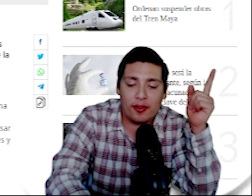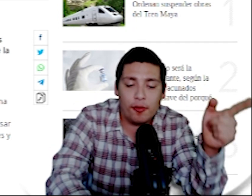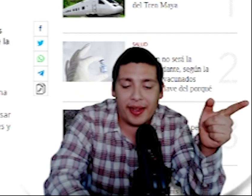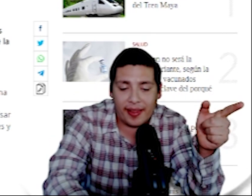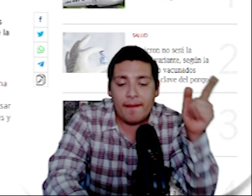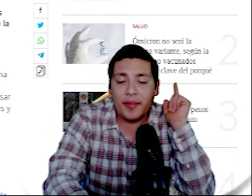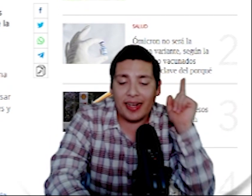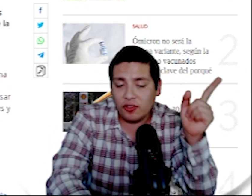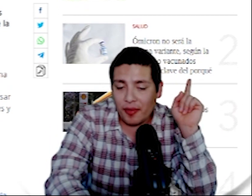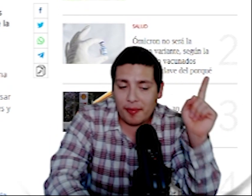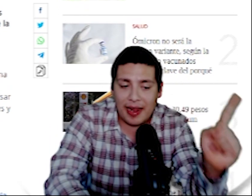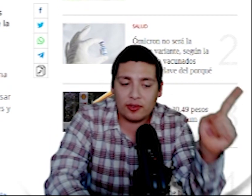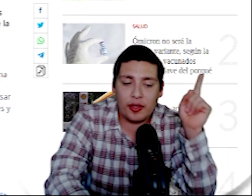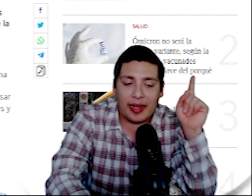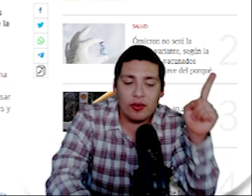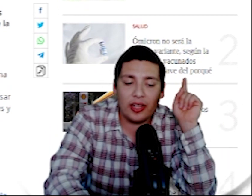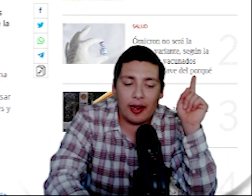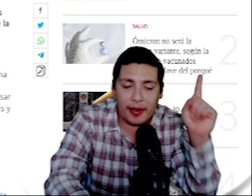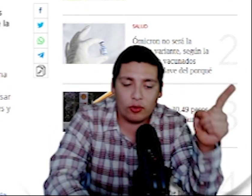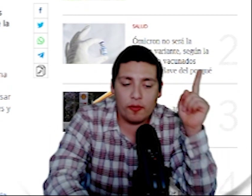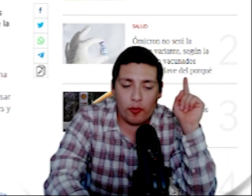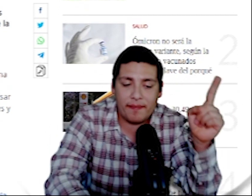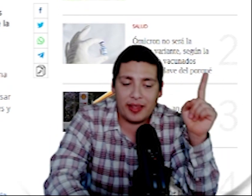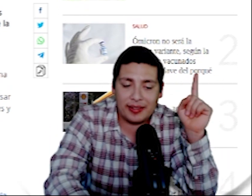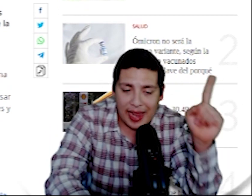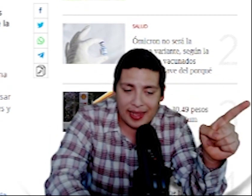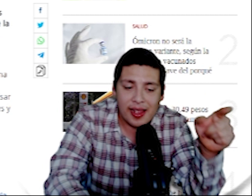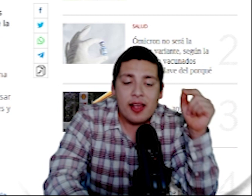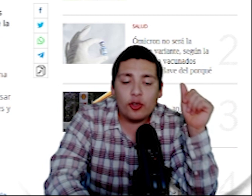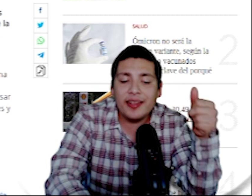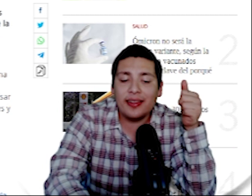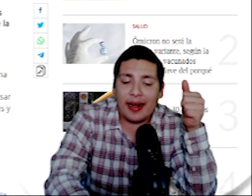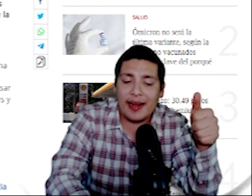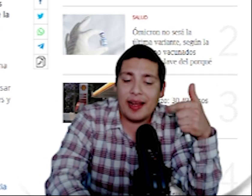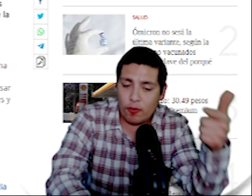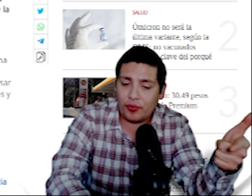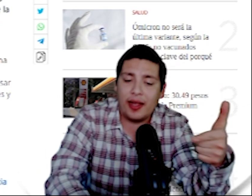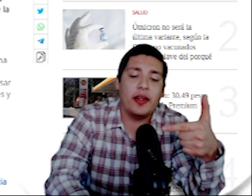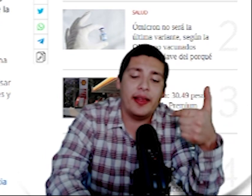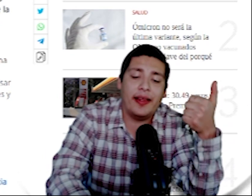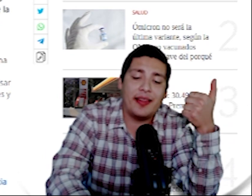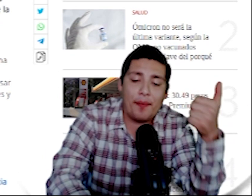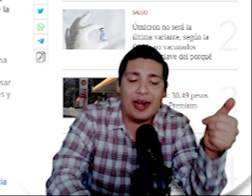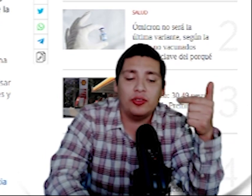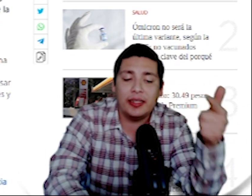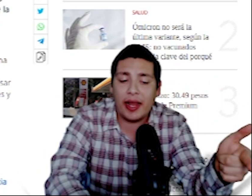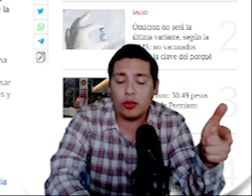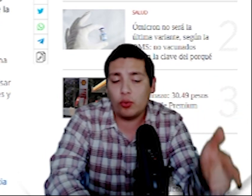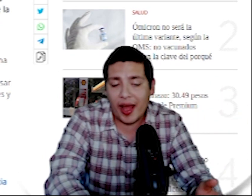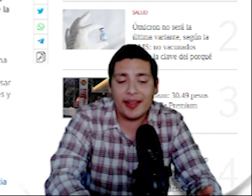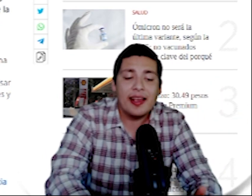y Partido Verde, Ignacio Mier Velasco y Carlos Alberto Puente Salas, solicitarán a la Junta llamar a